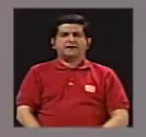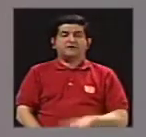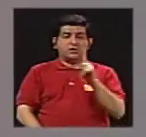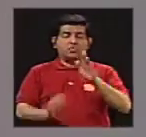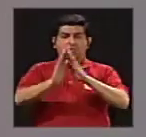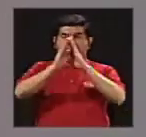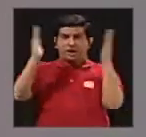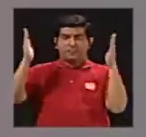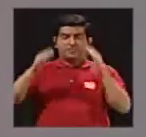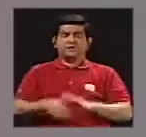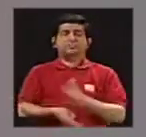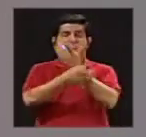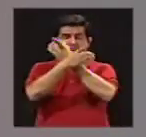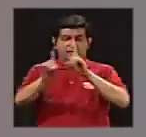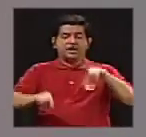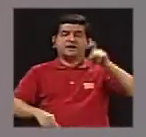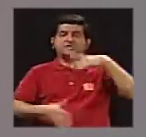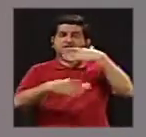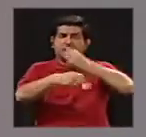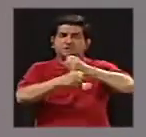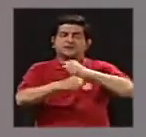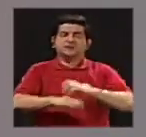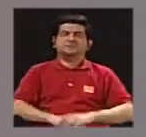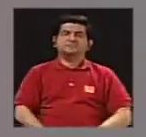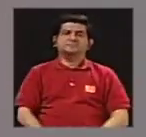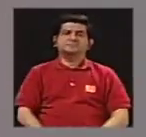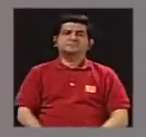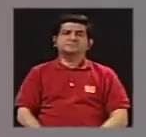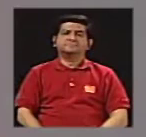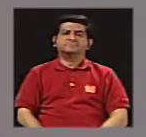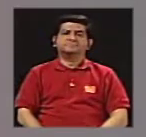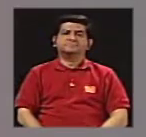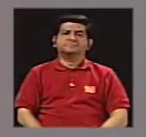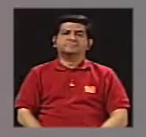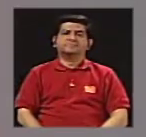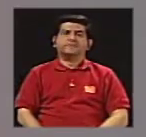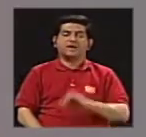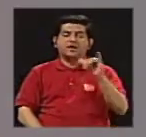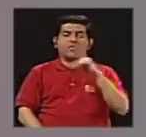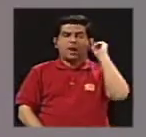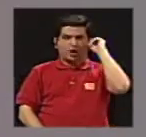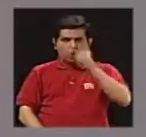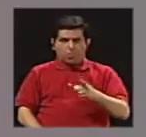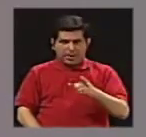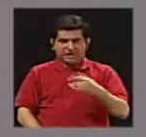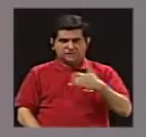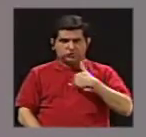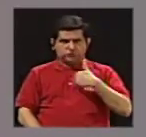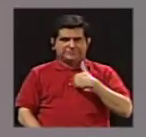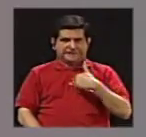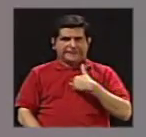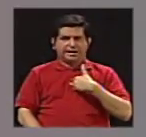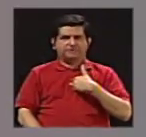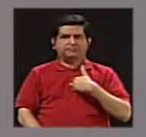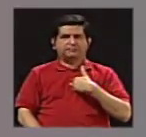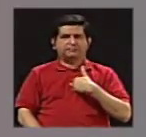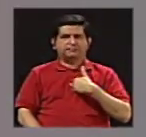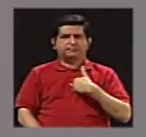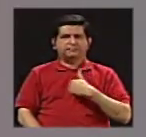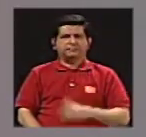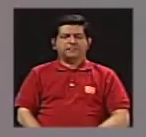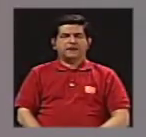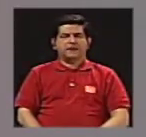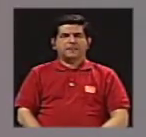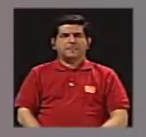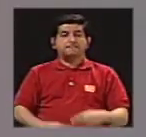amplitud en la democracia Hay que hacerlo y con la obligación de